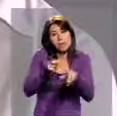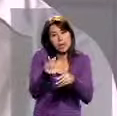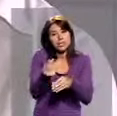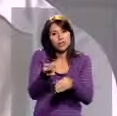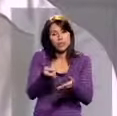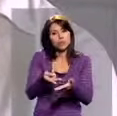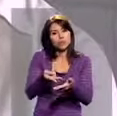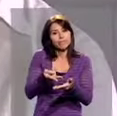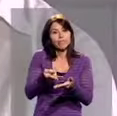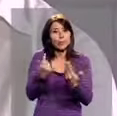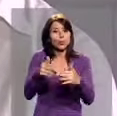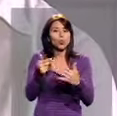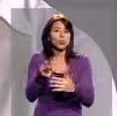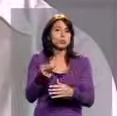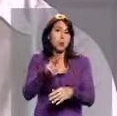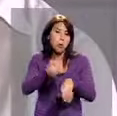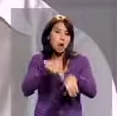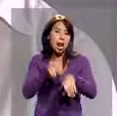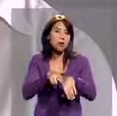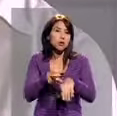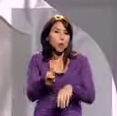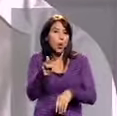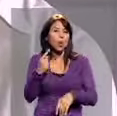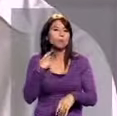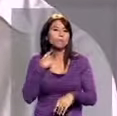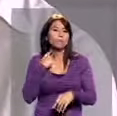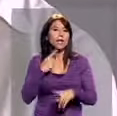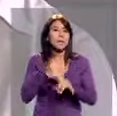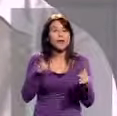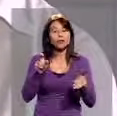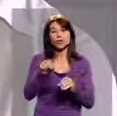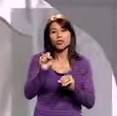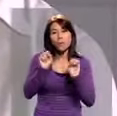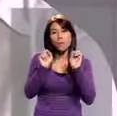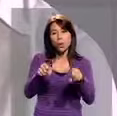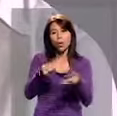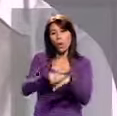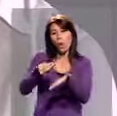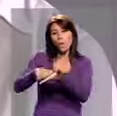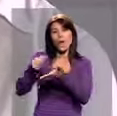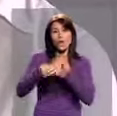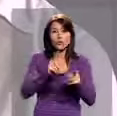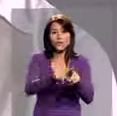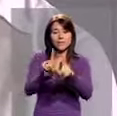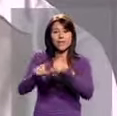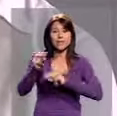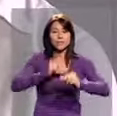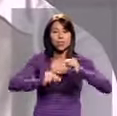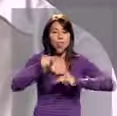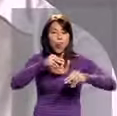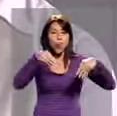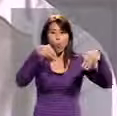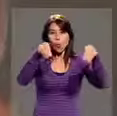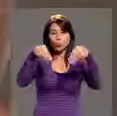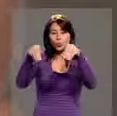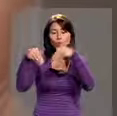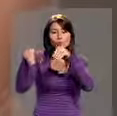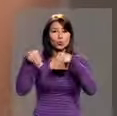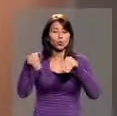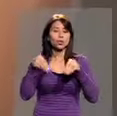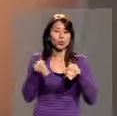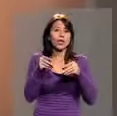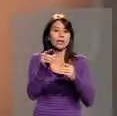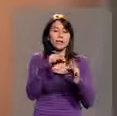poco elevado de acuerdo a lo que nosotros manejamos, pero sí están disponibles en tiendas y